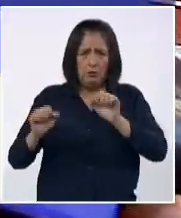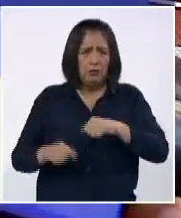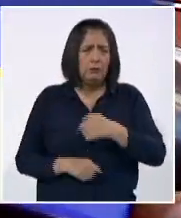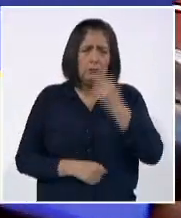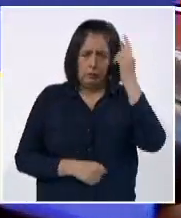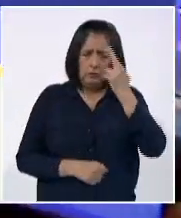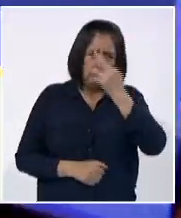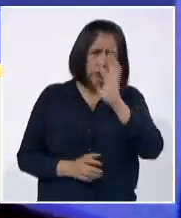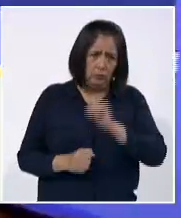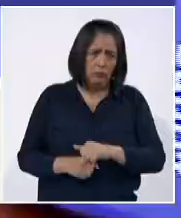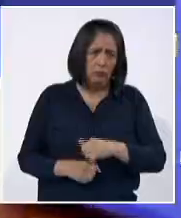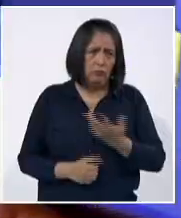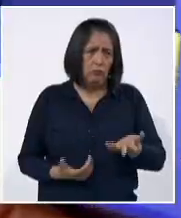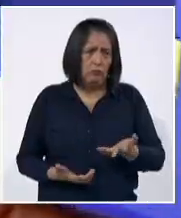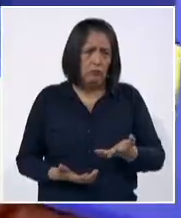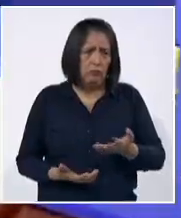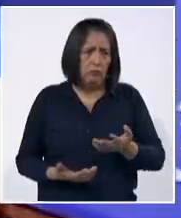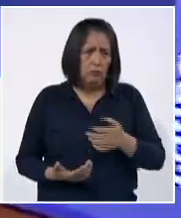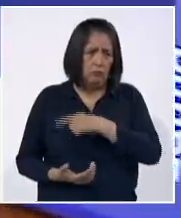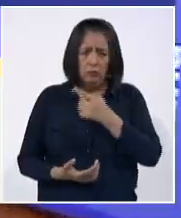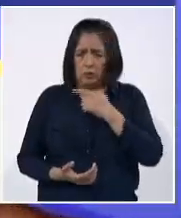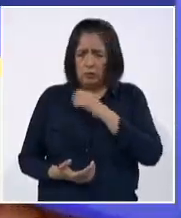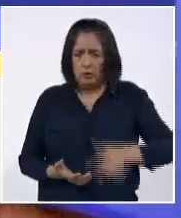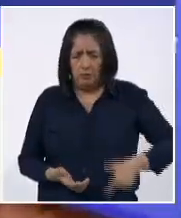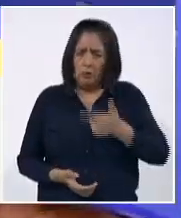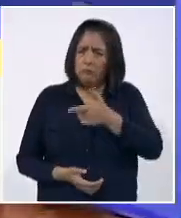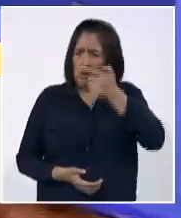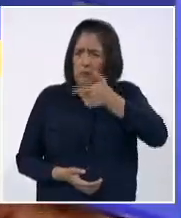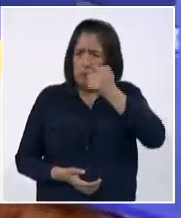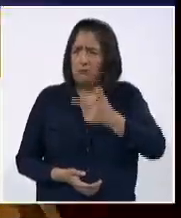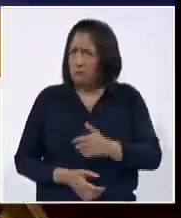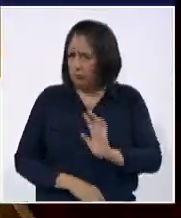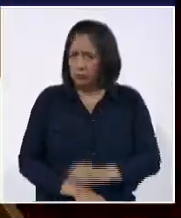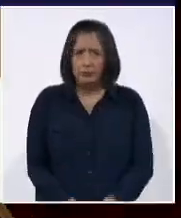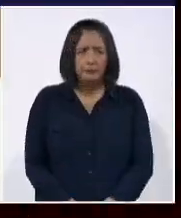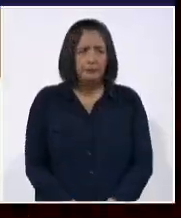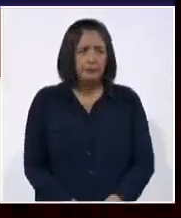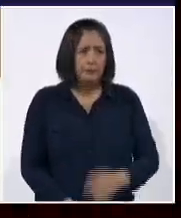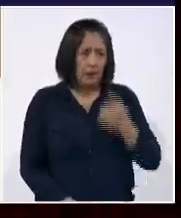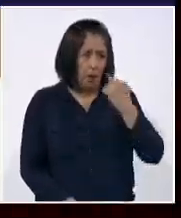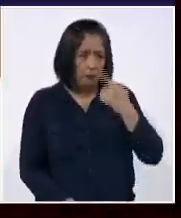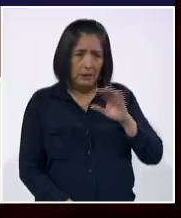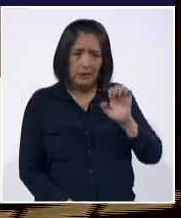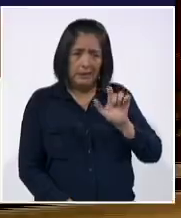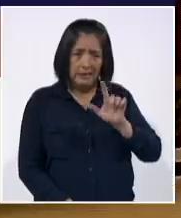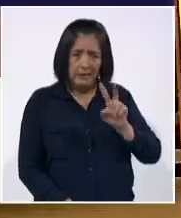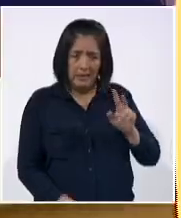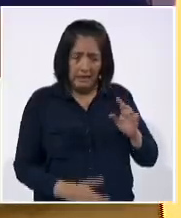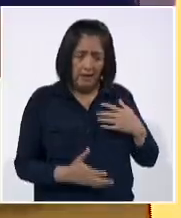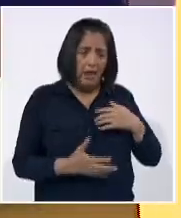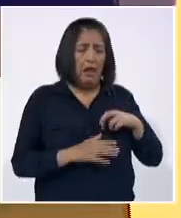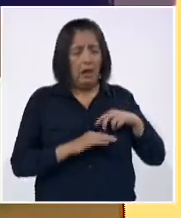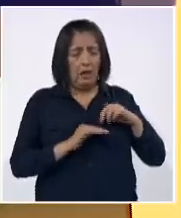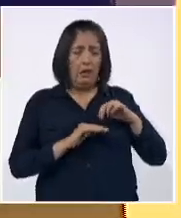ese motivo agarró, como dijo los señores, agarró la pistola y dispararon. 3 tiros. Elba Ayerbe aún tuvo fuerzas para